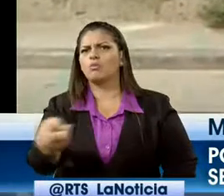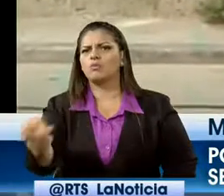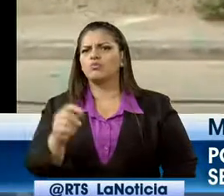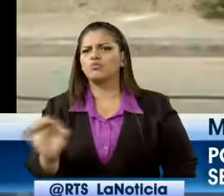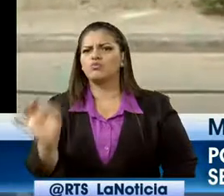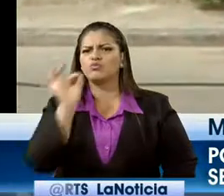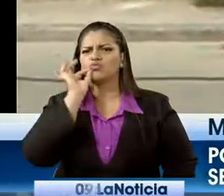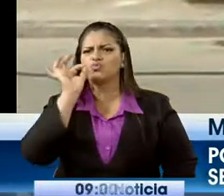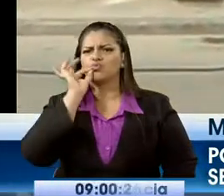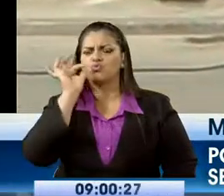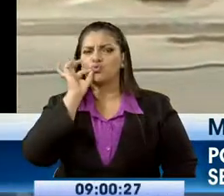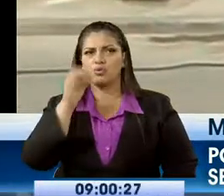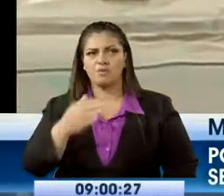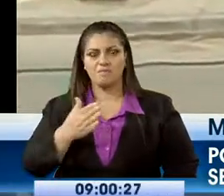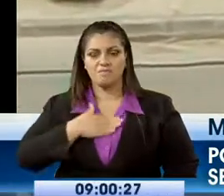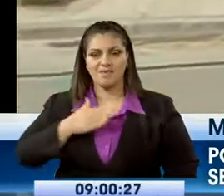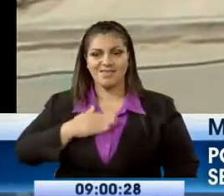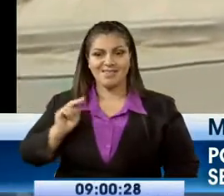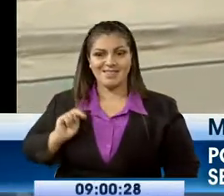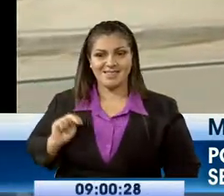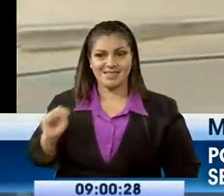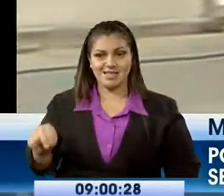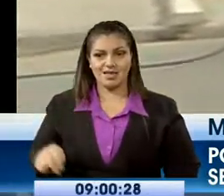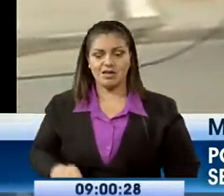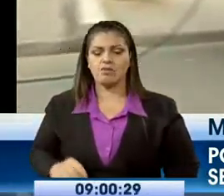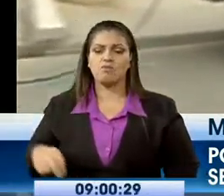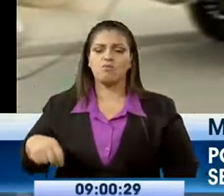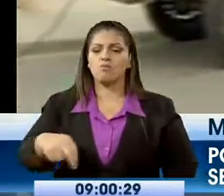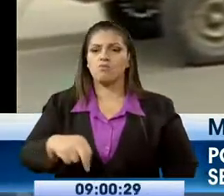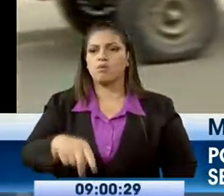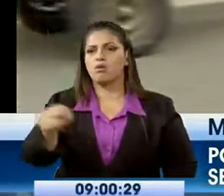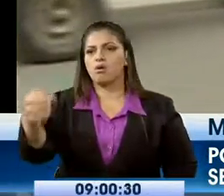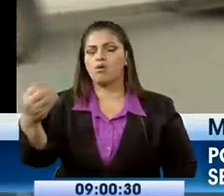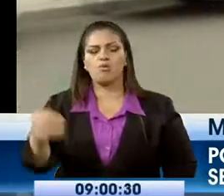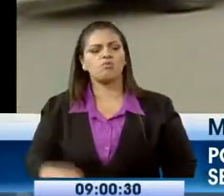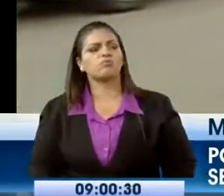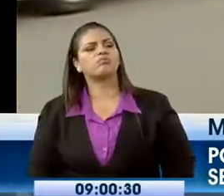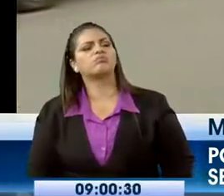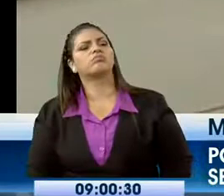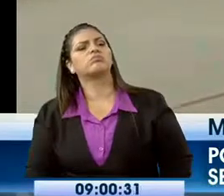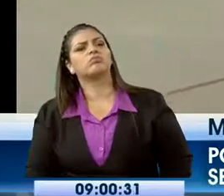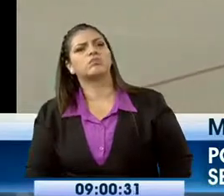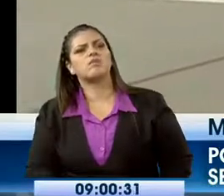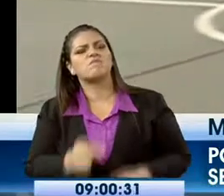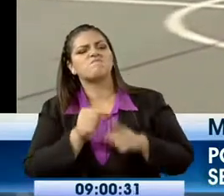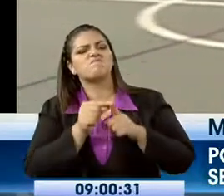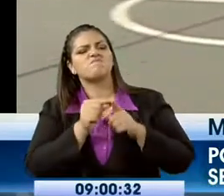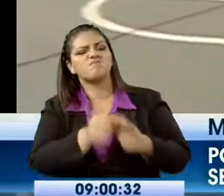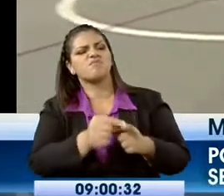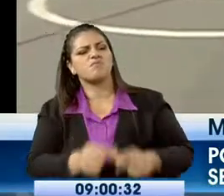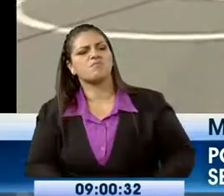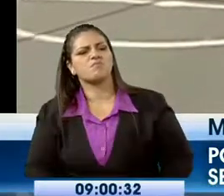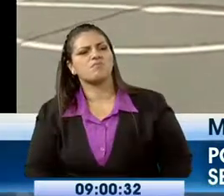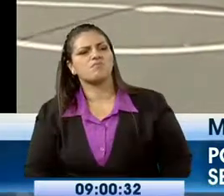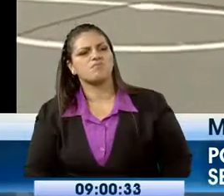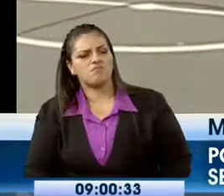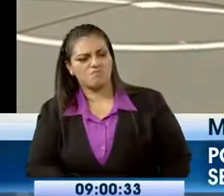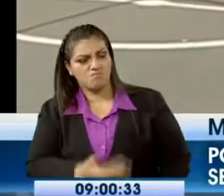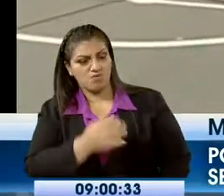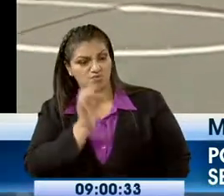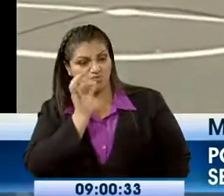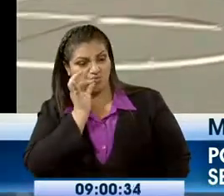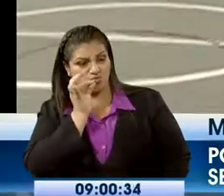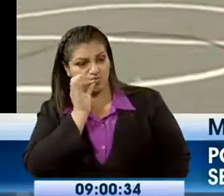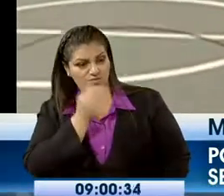hijo mi nieto ha andado pasando y ese muchacho la ha cogido, le ha hecho una mala palabra a mi hijo, le quieres dar un toque. A